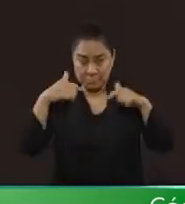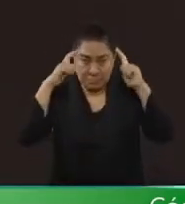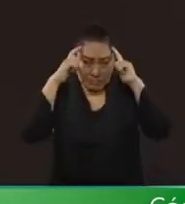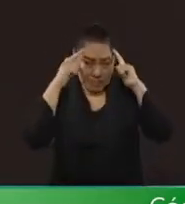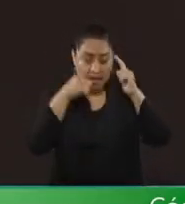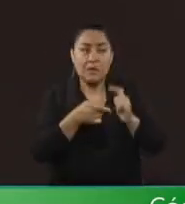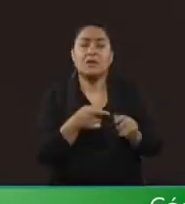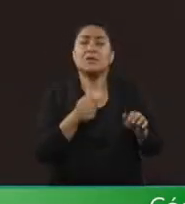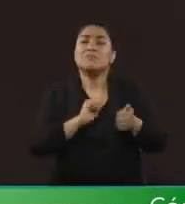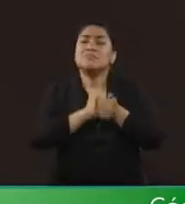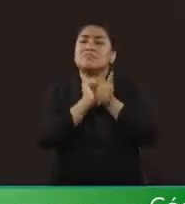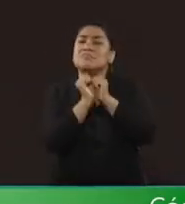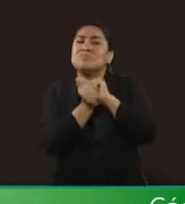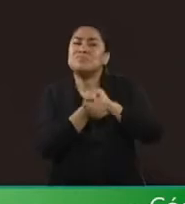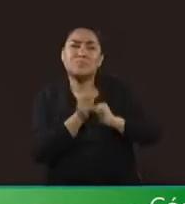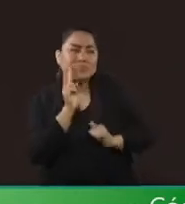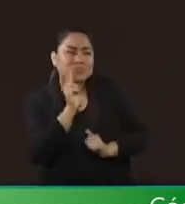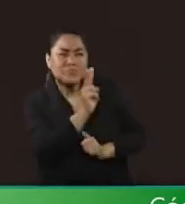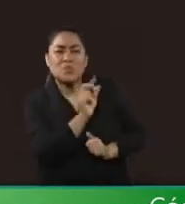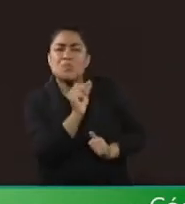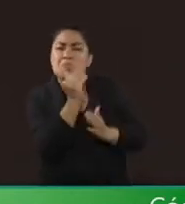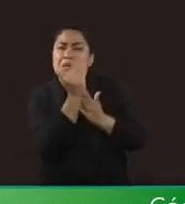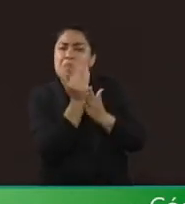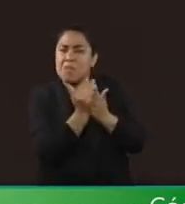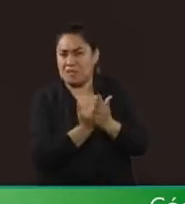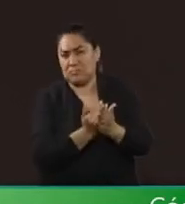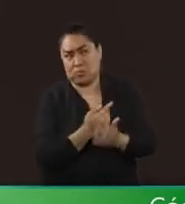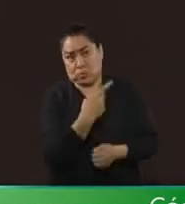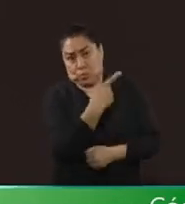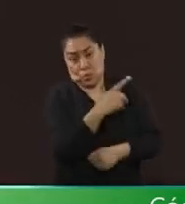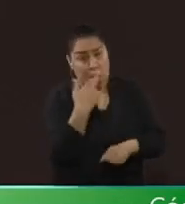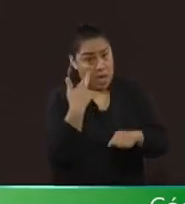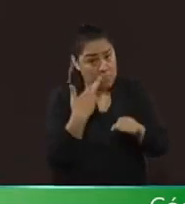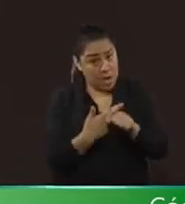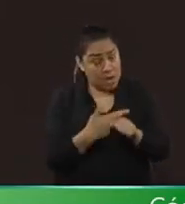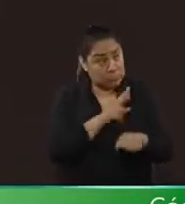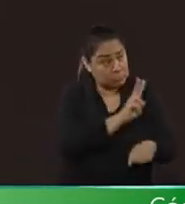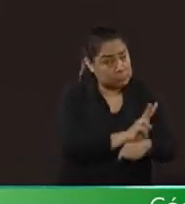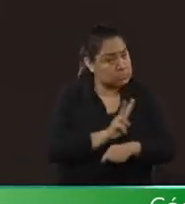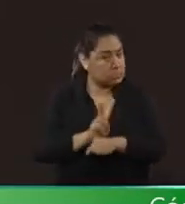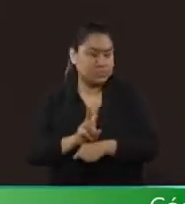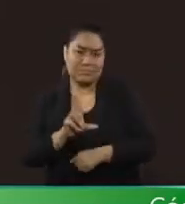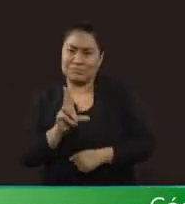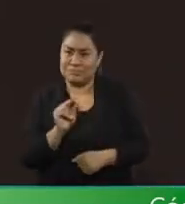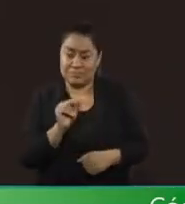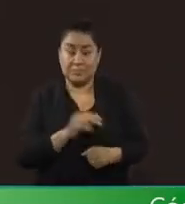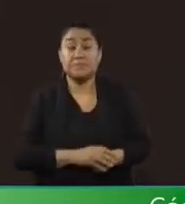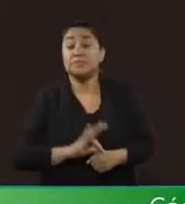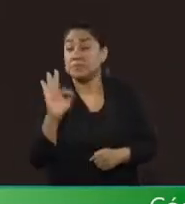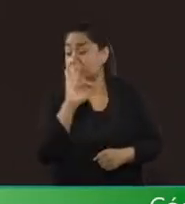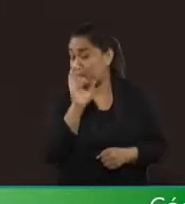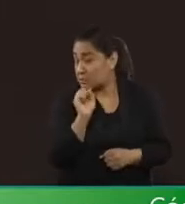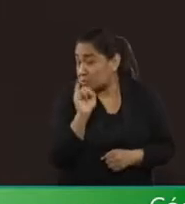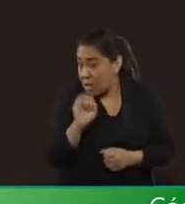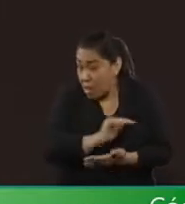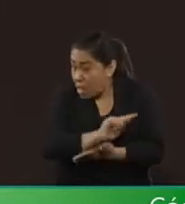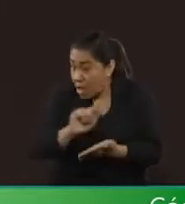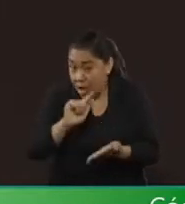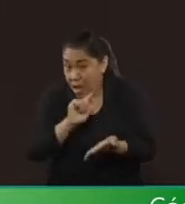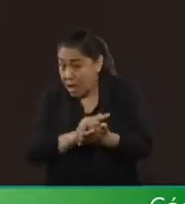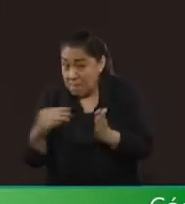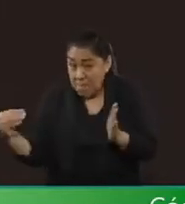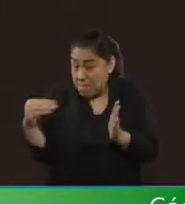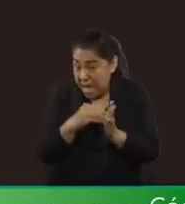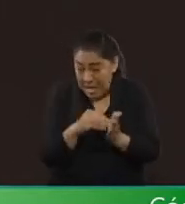sigan desprestigiando por hacer labores que no les corresponde. El aprobar esta reforma tal y como está